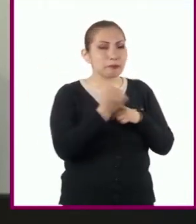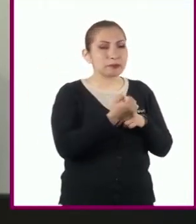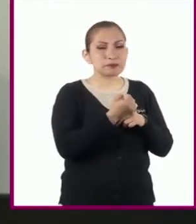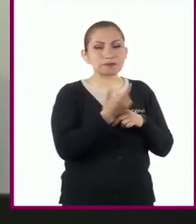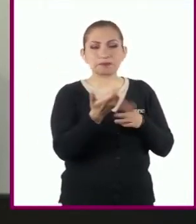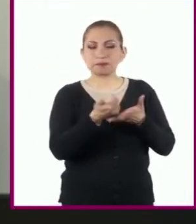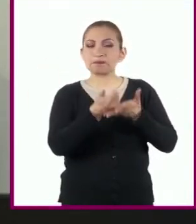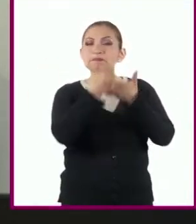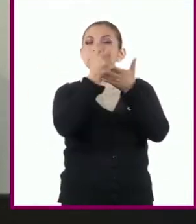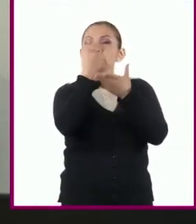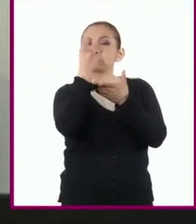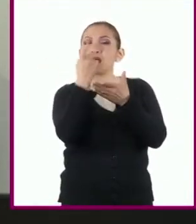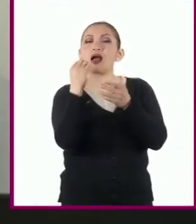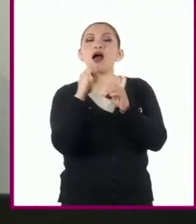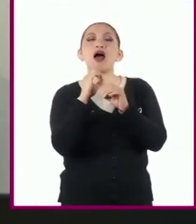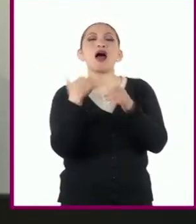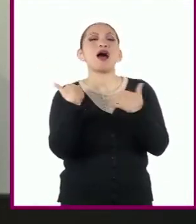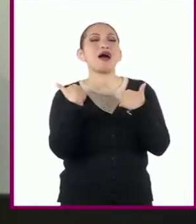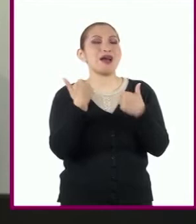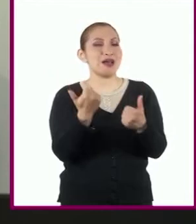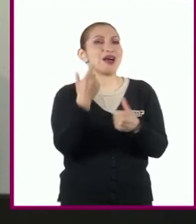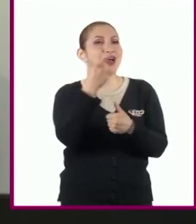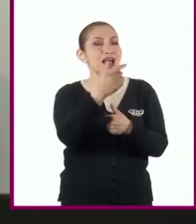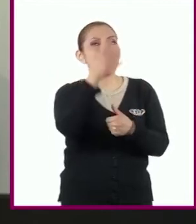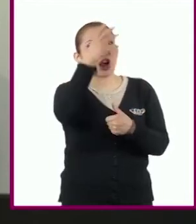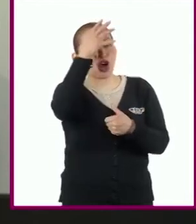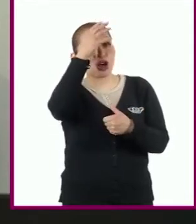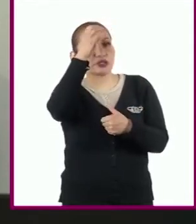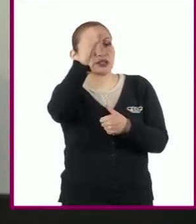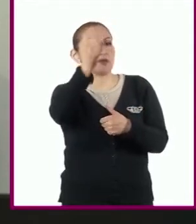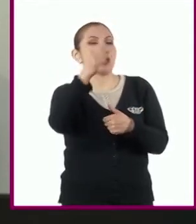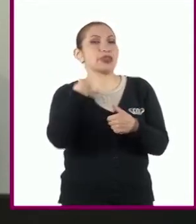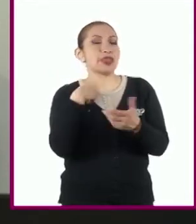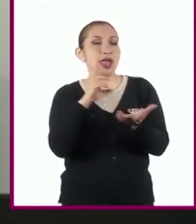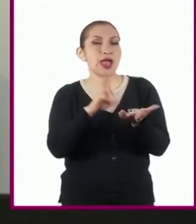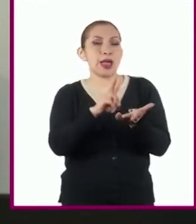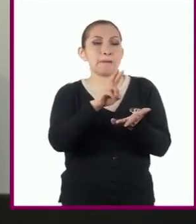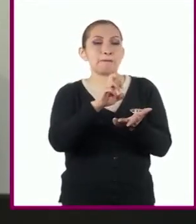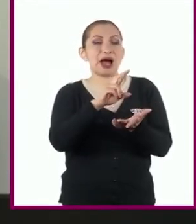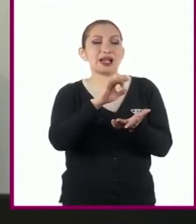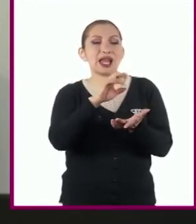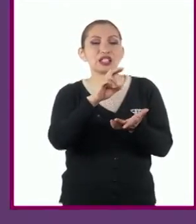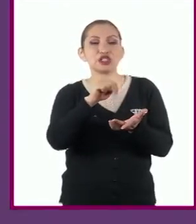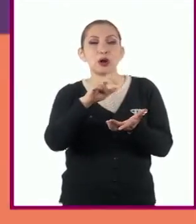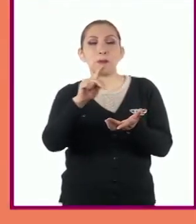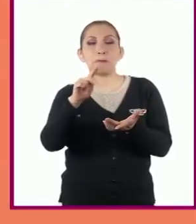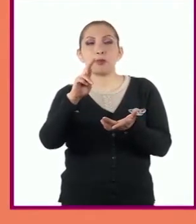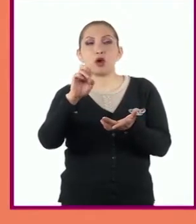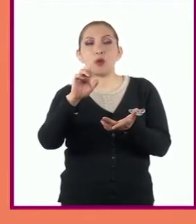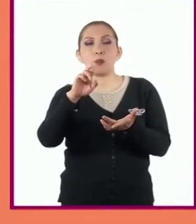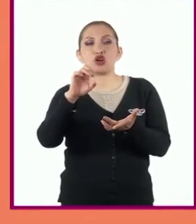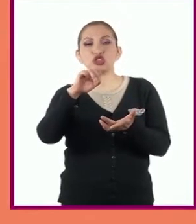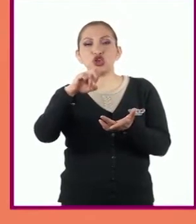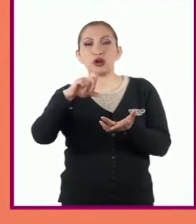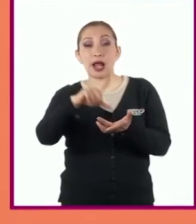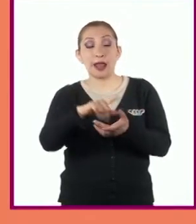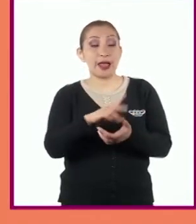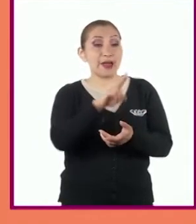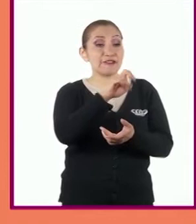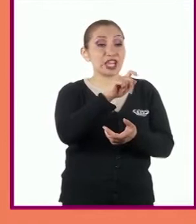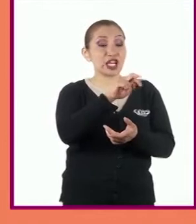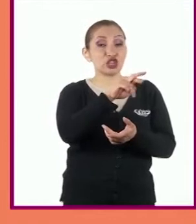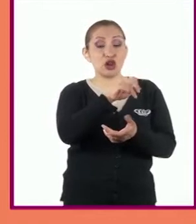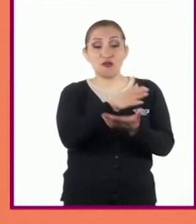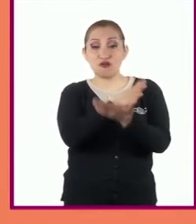nos servirá para comprender mejor el concepto de variación proporcional. Víctor fue con su familia